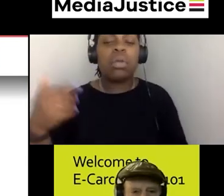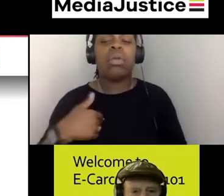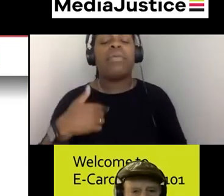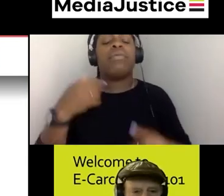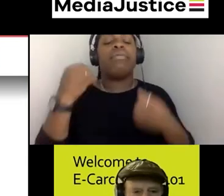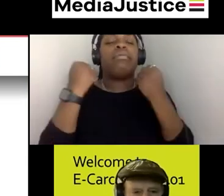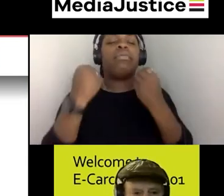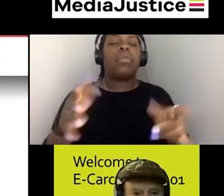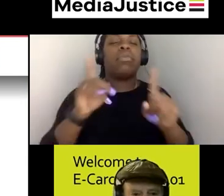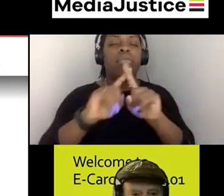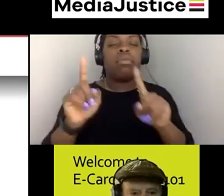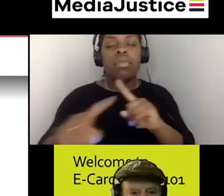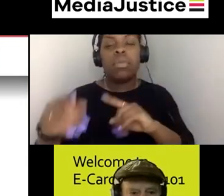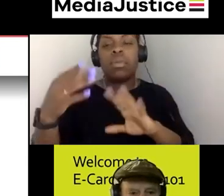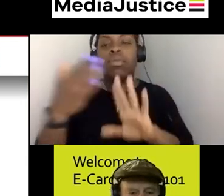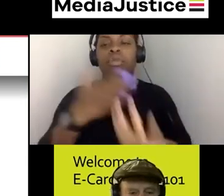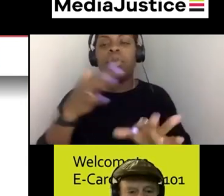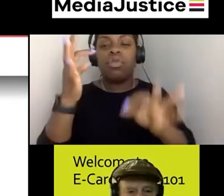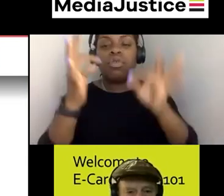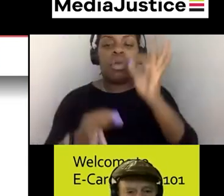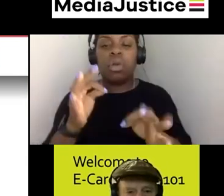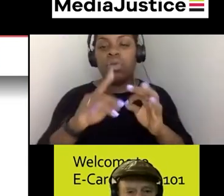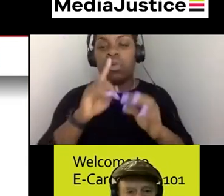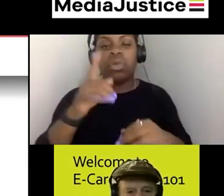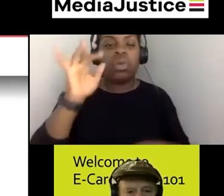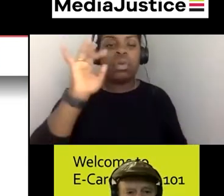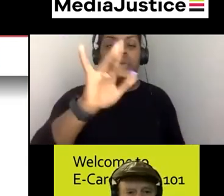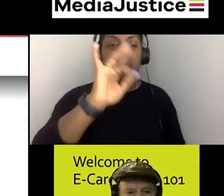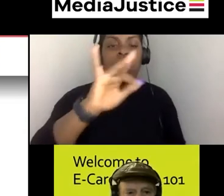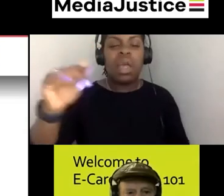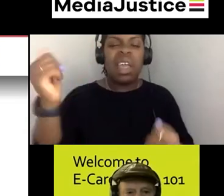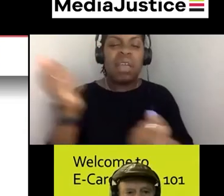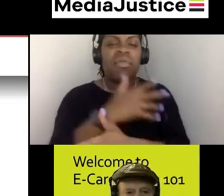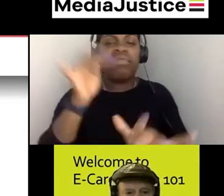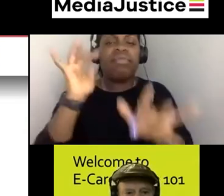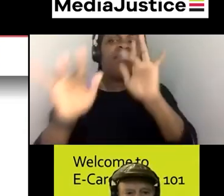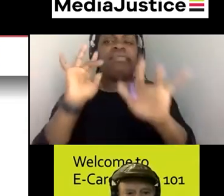inmigración. Vamos a decir si es antes de tu caso.